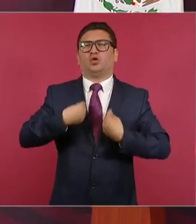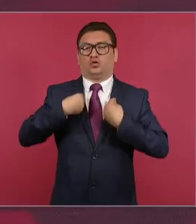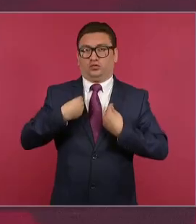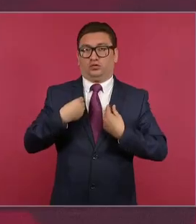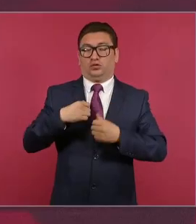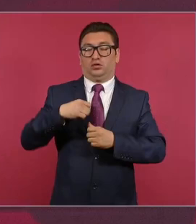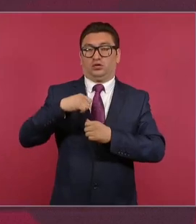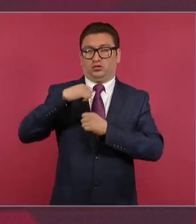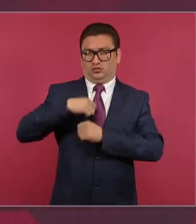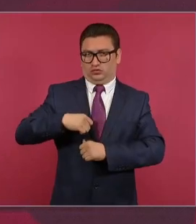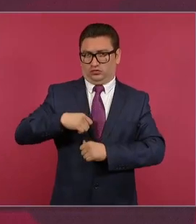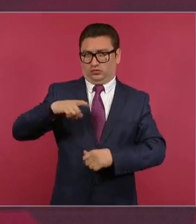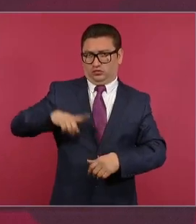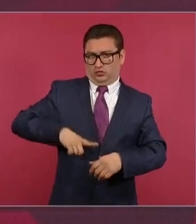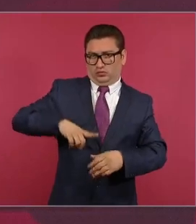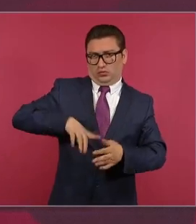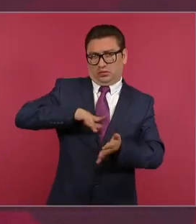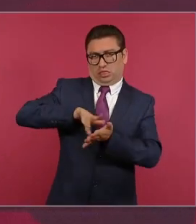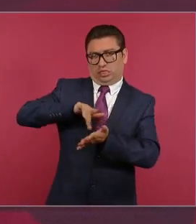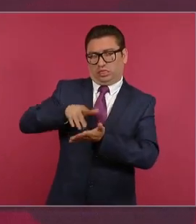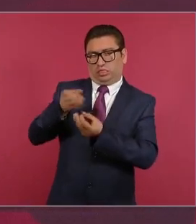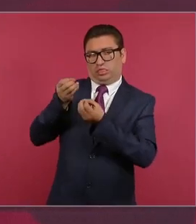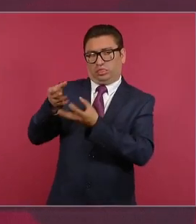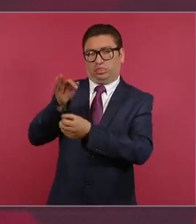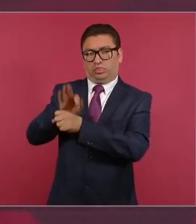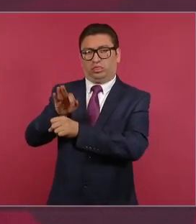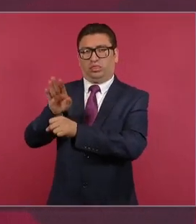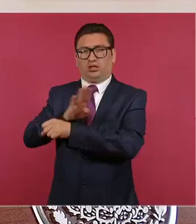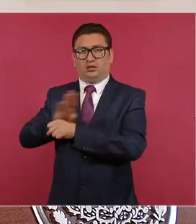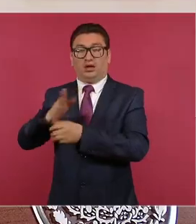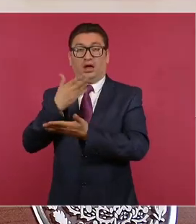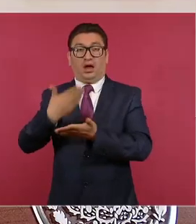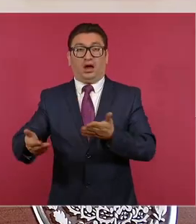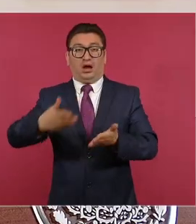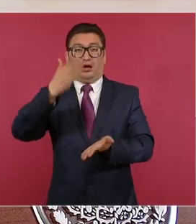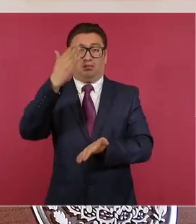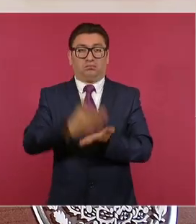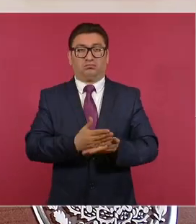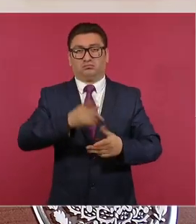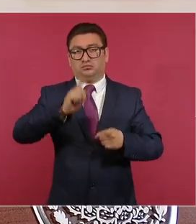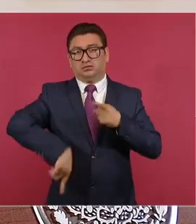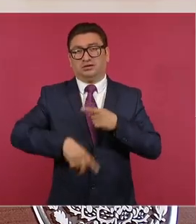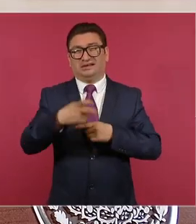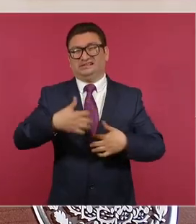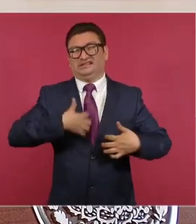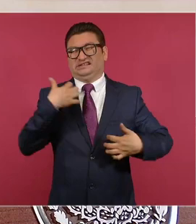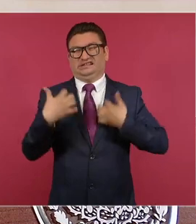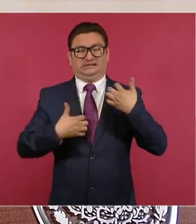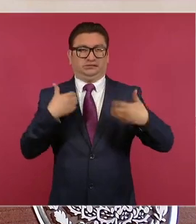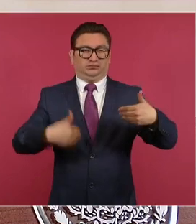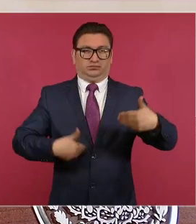poder, de que están muy molestos. Pero en fin,